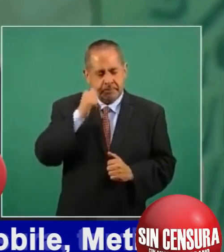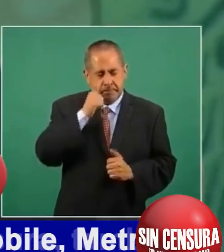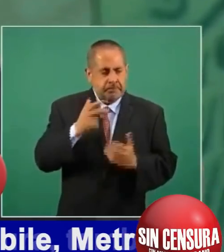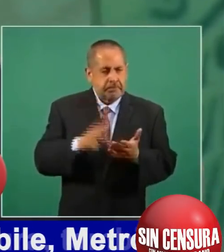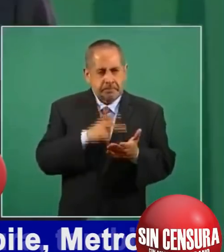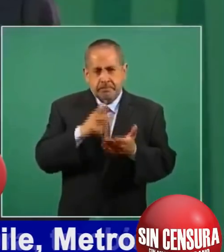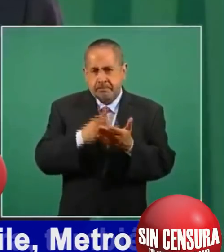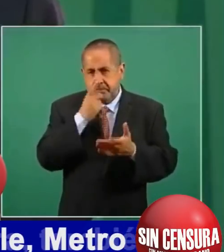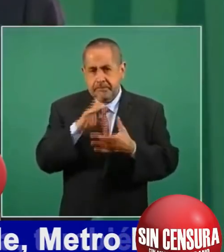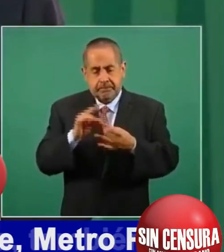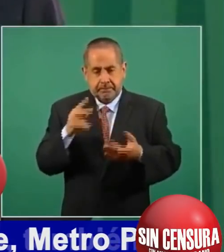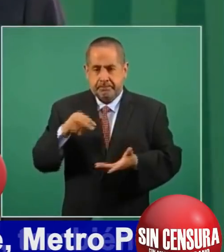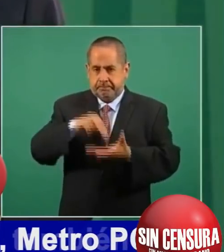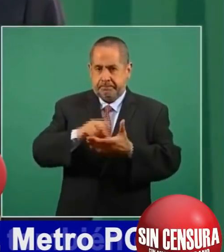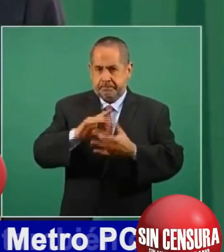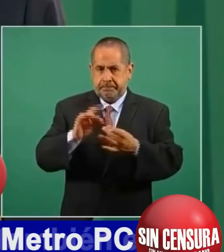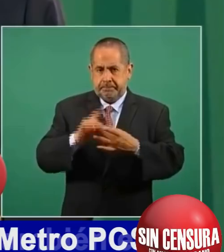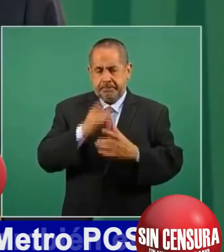planteé aquí,